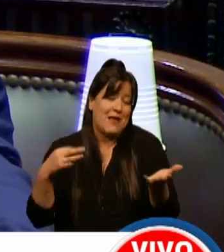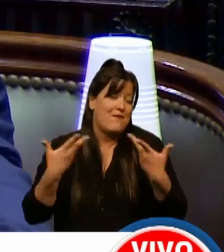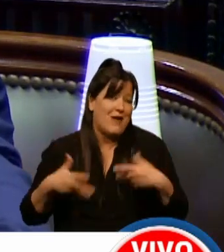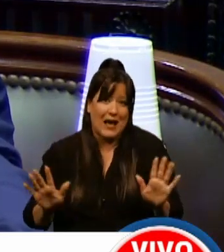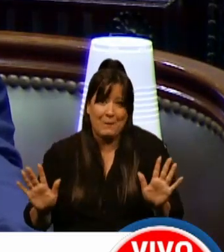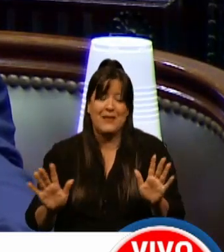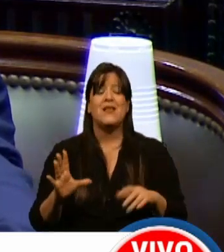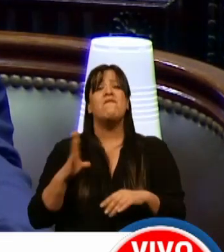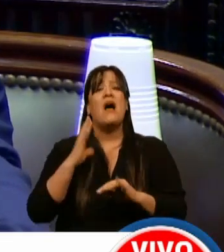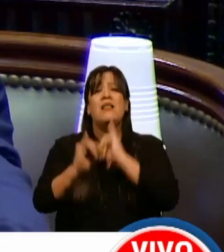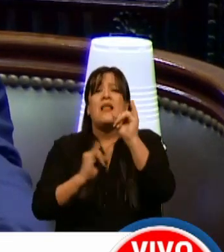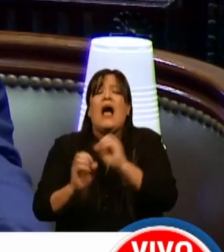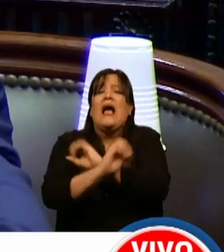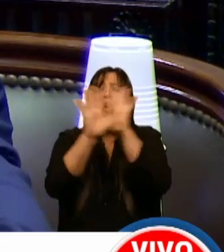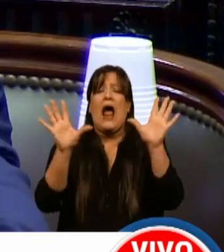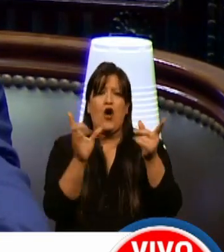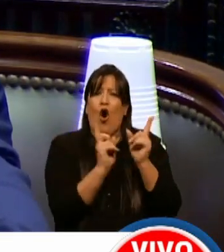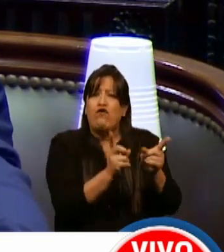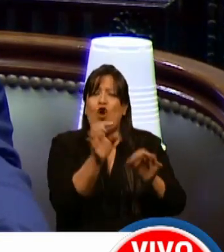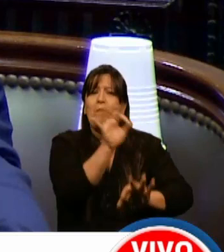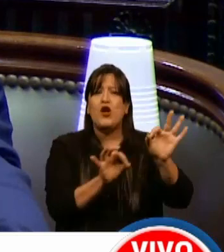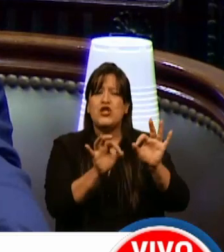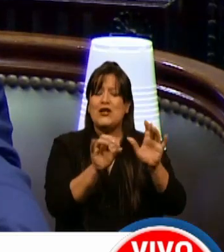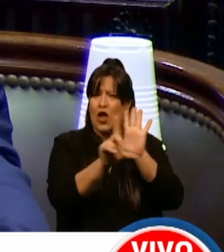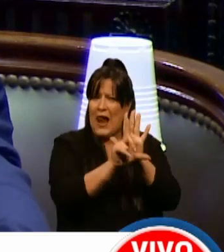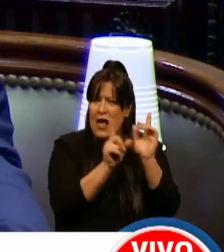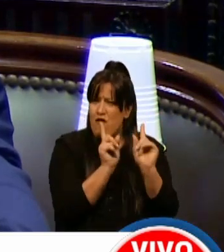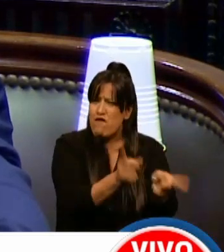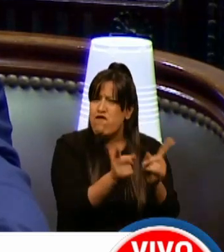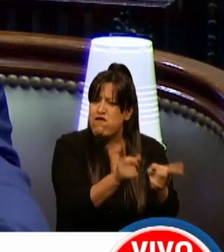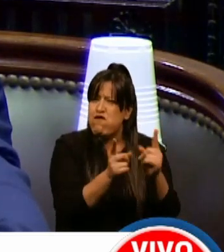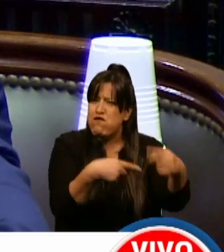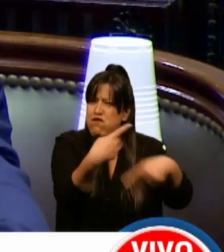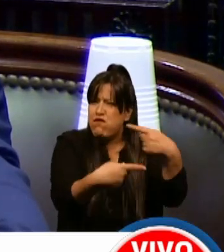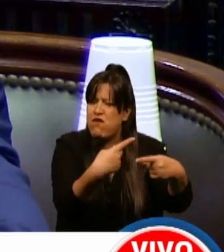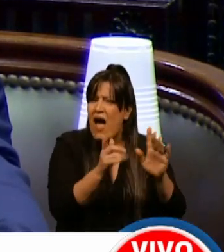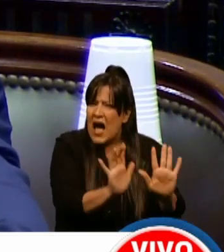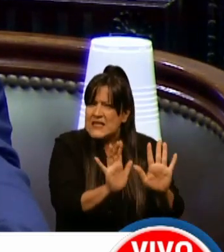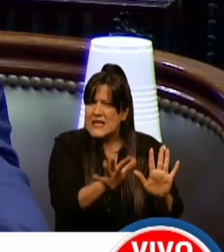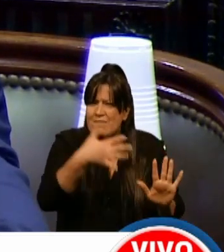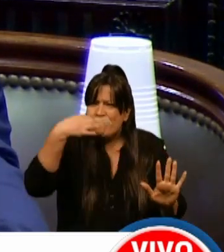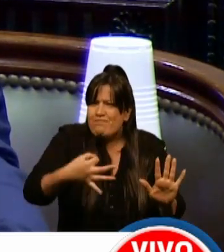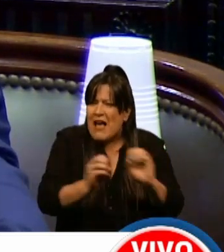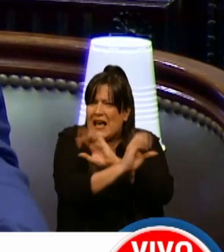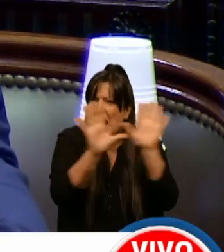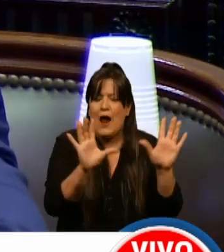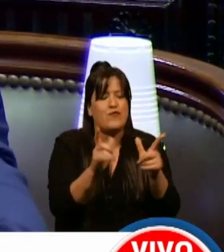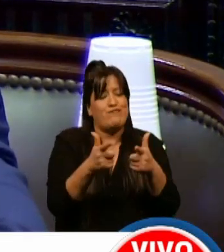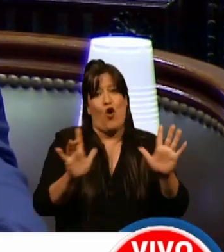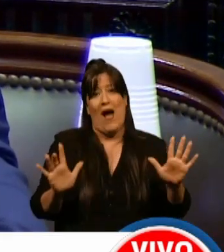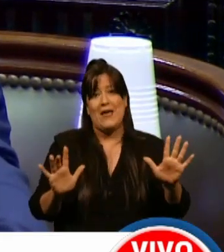no está clara la sustentabilidad de este proyecto de ley. Segundo, es un